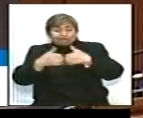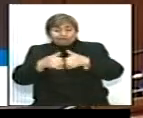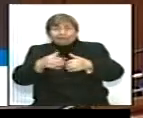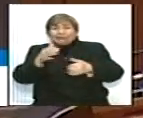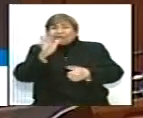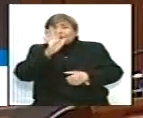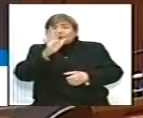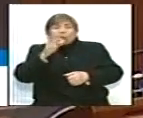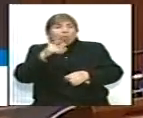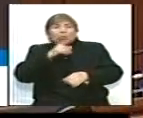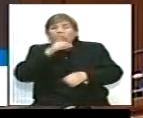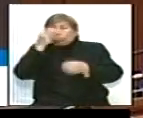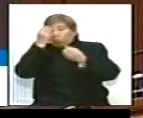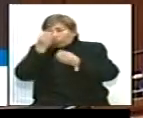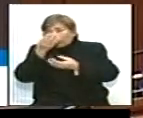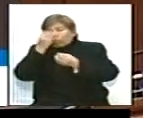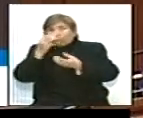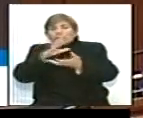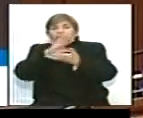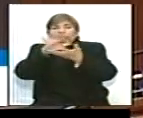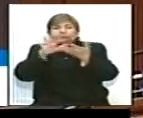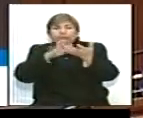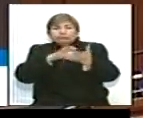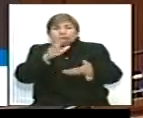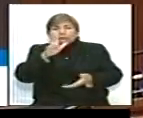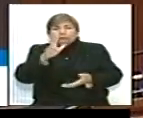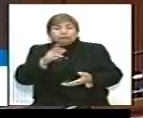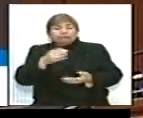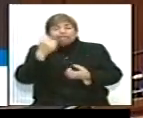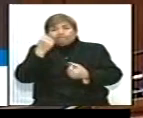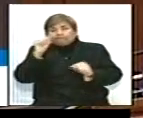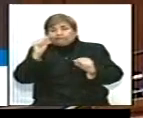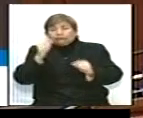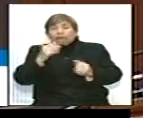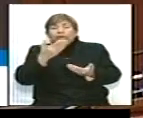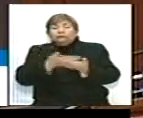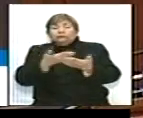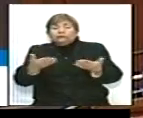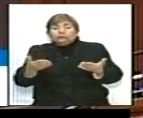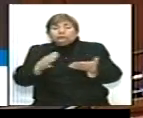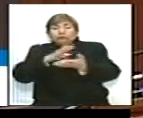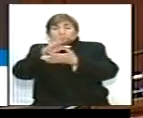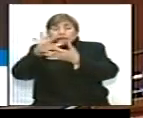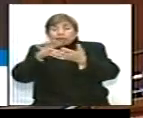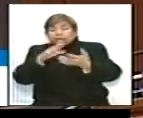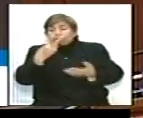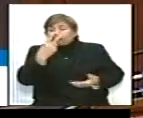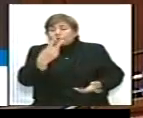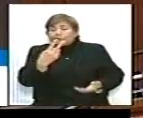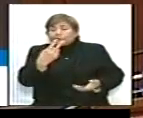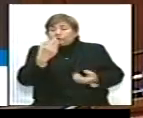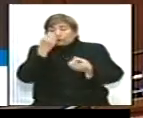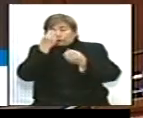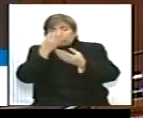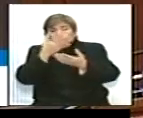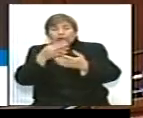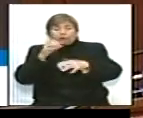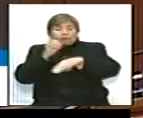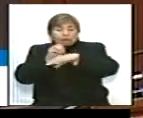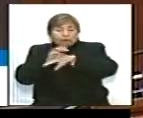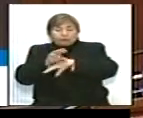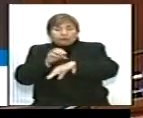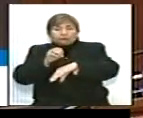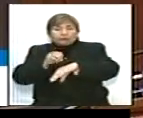administrativos por incumplir norma de protección ambiental, 3 por incumplimiento del instrumento de gestión ambiental, 2 por incumplimiento de